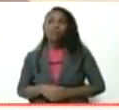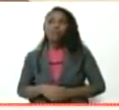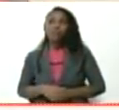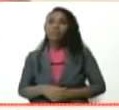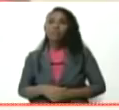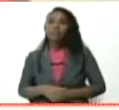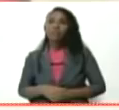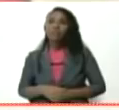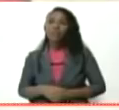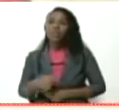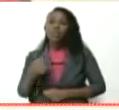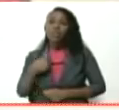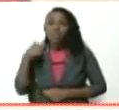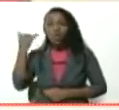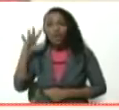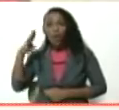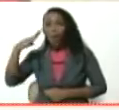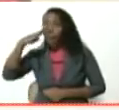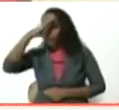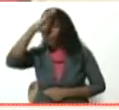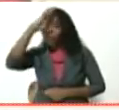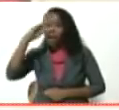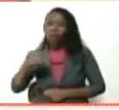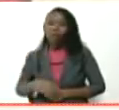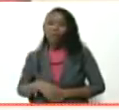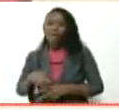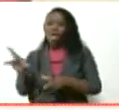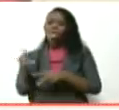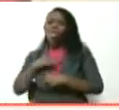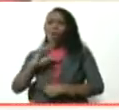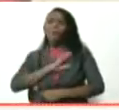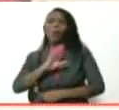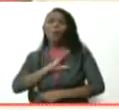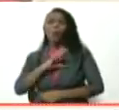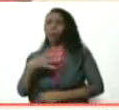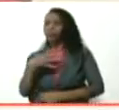Yo creo que el señor Bolsonaro se atribuye cosas que no puede.